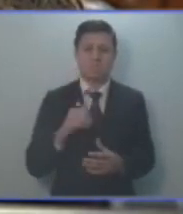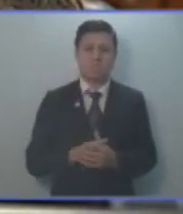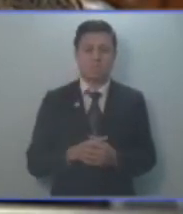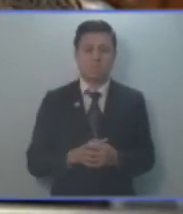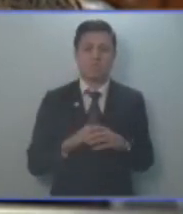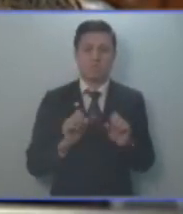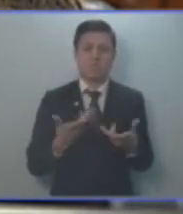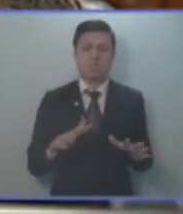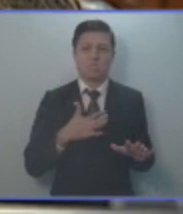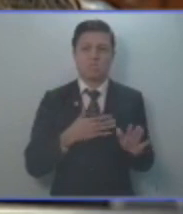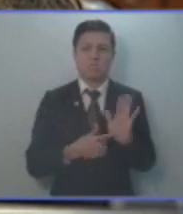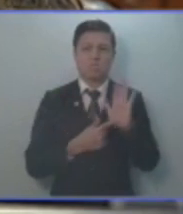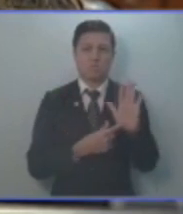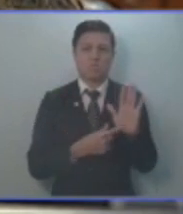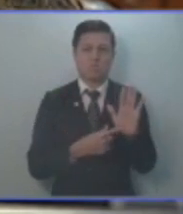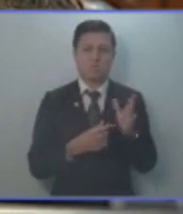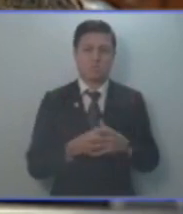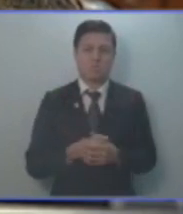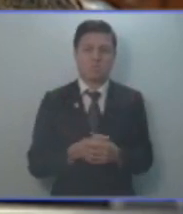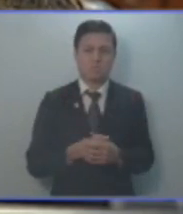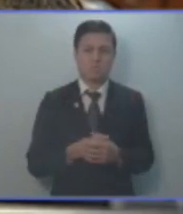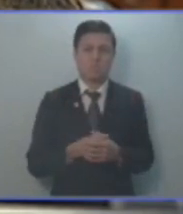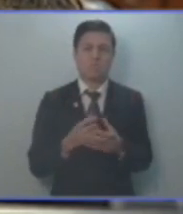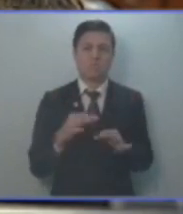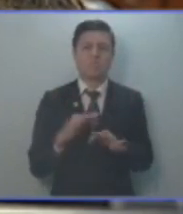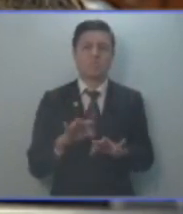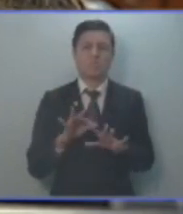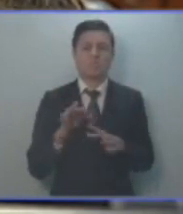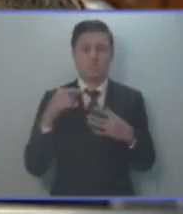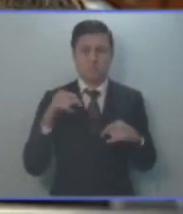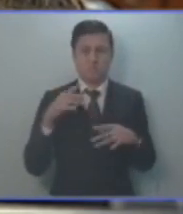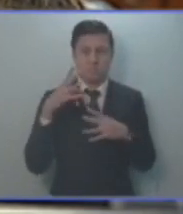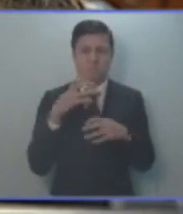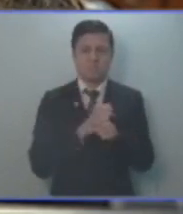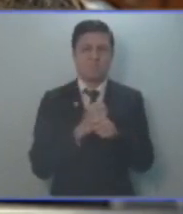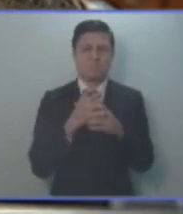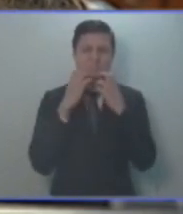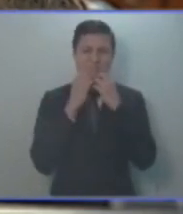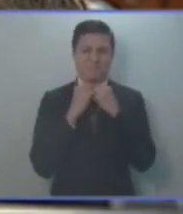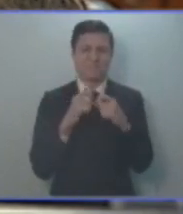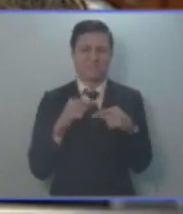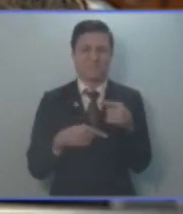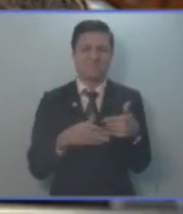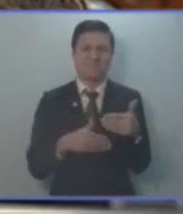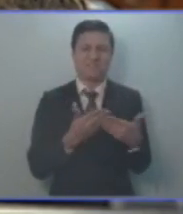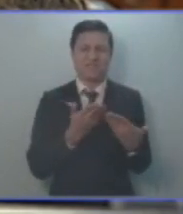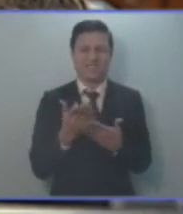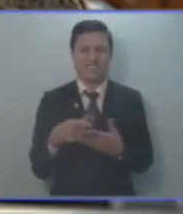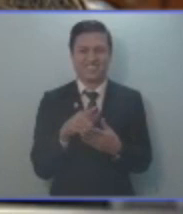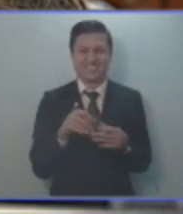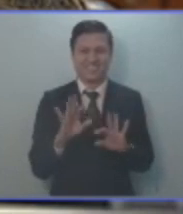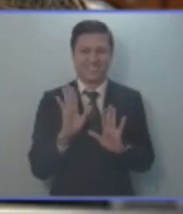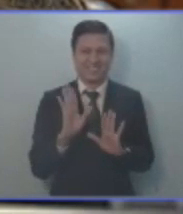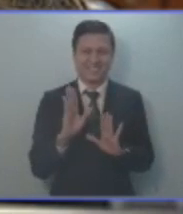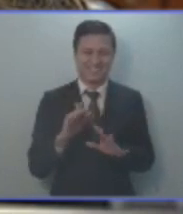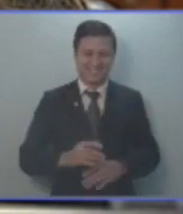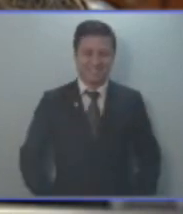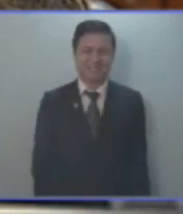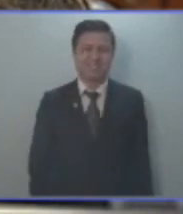expectativa que esta gestión garantice seguridad jurídica e independencia